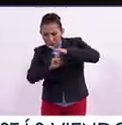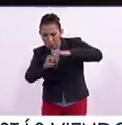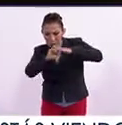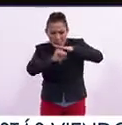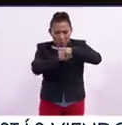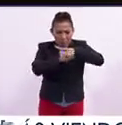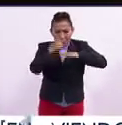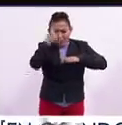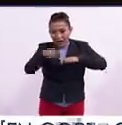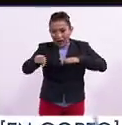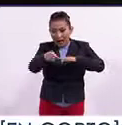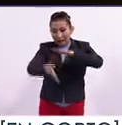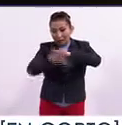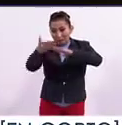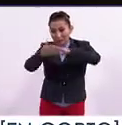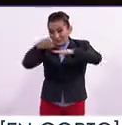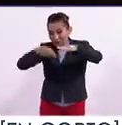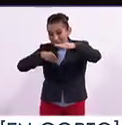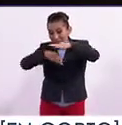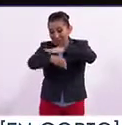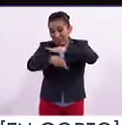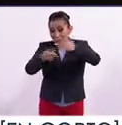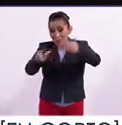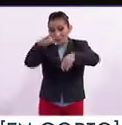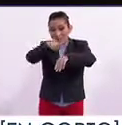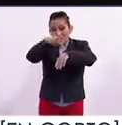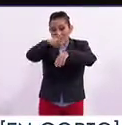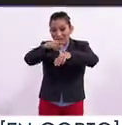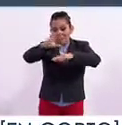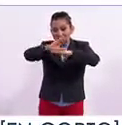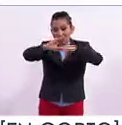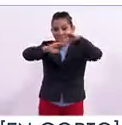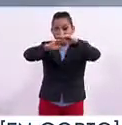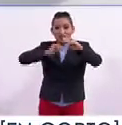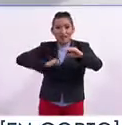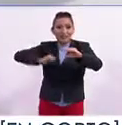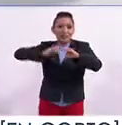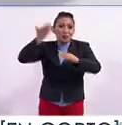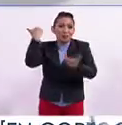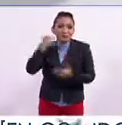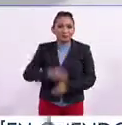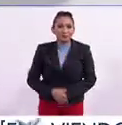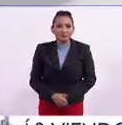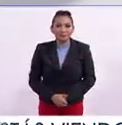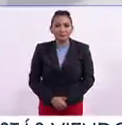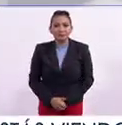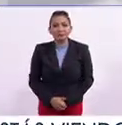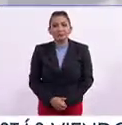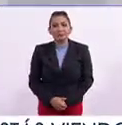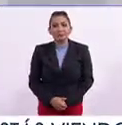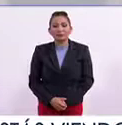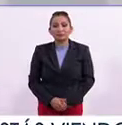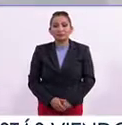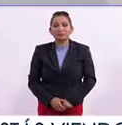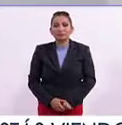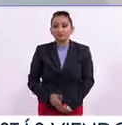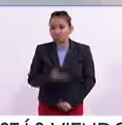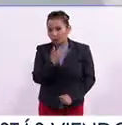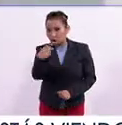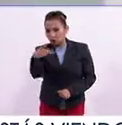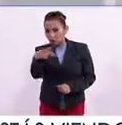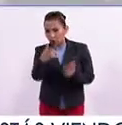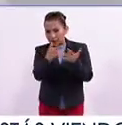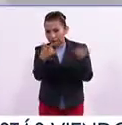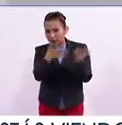construcciones que son de piedra sobre piedra y que se desajustan fácilmente. largo de su trayectoria, Roberto Meli